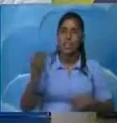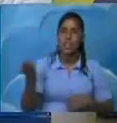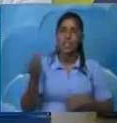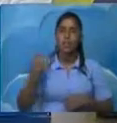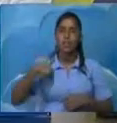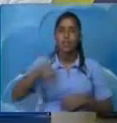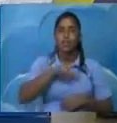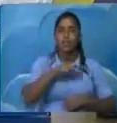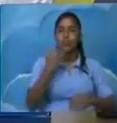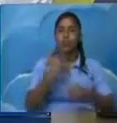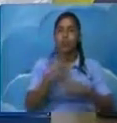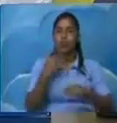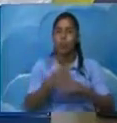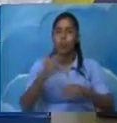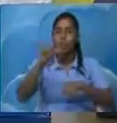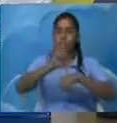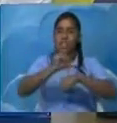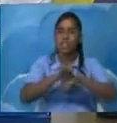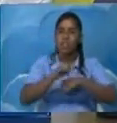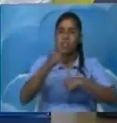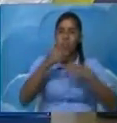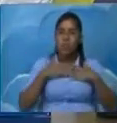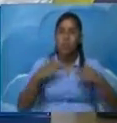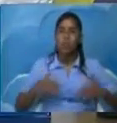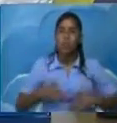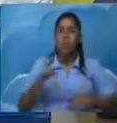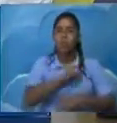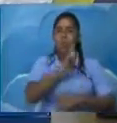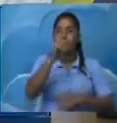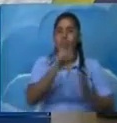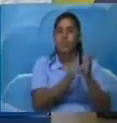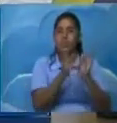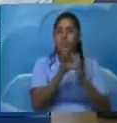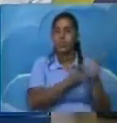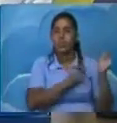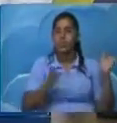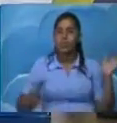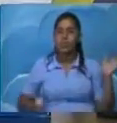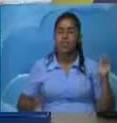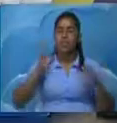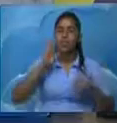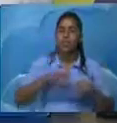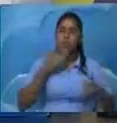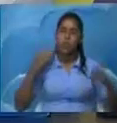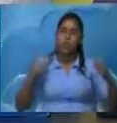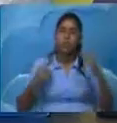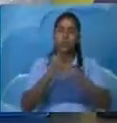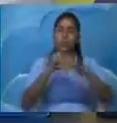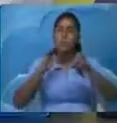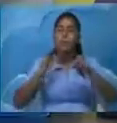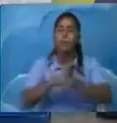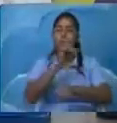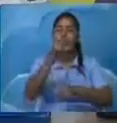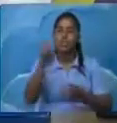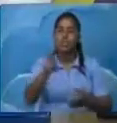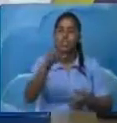como iglesia, como cuerpo de Jesucristo, podemos suplir su necesidad hasta que el Señor se lo